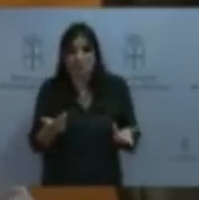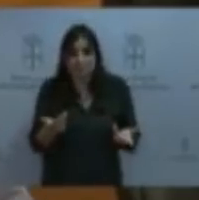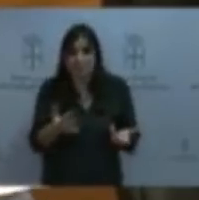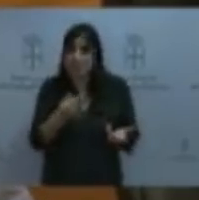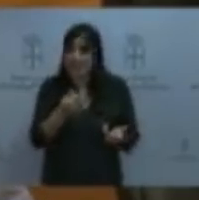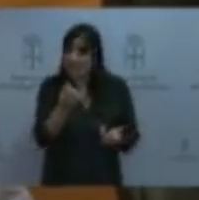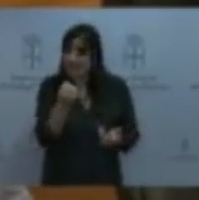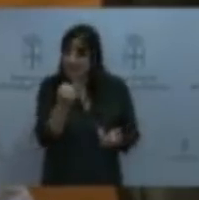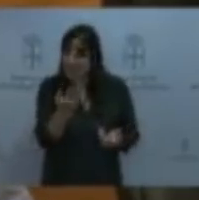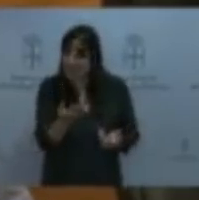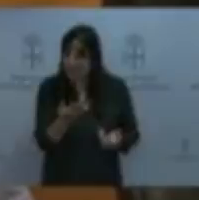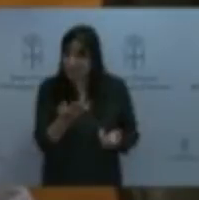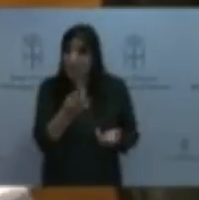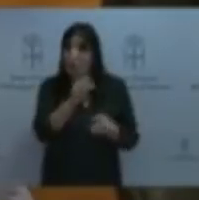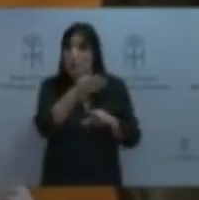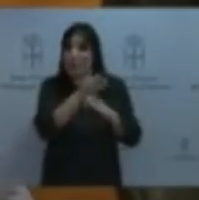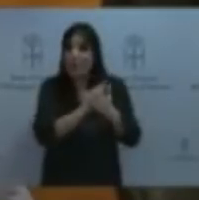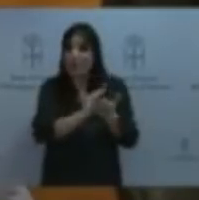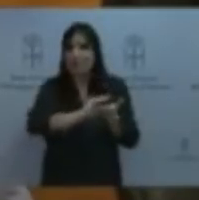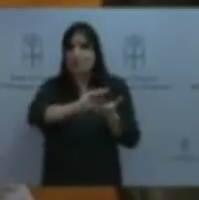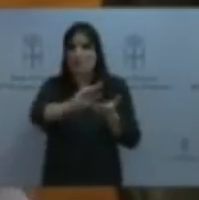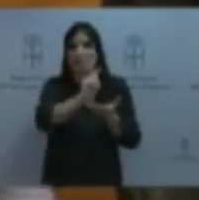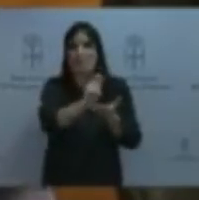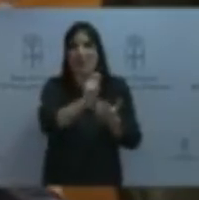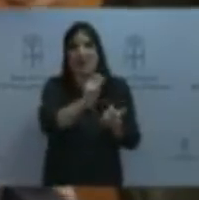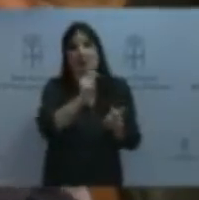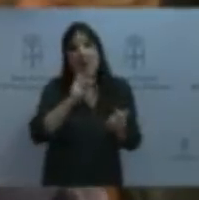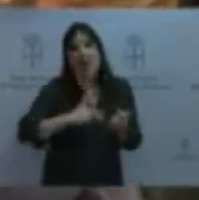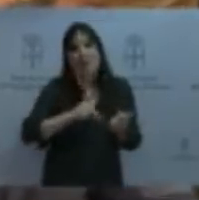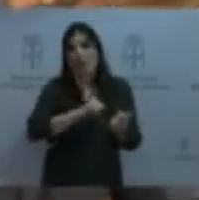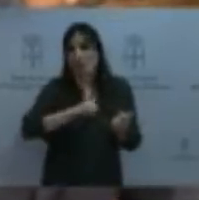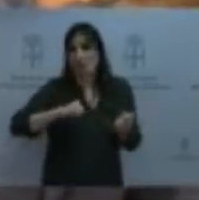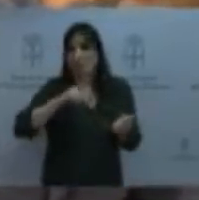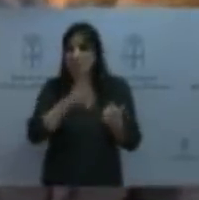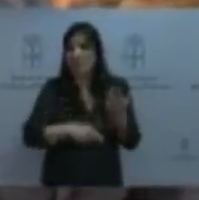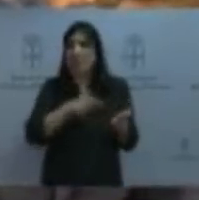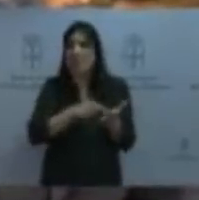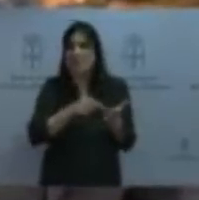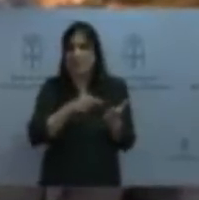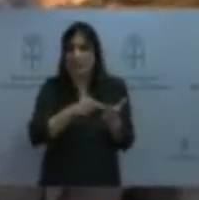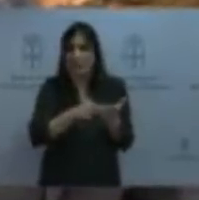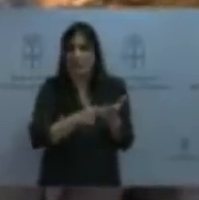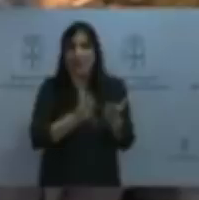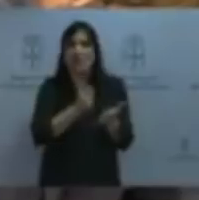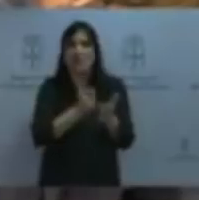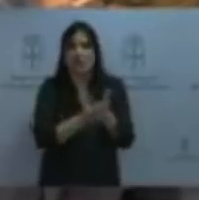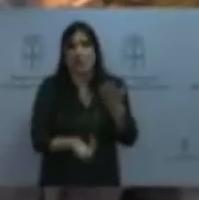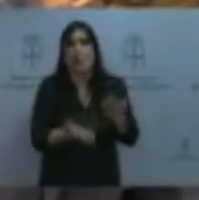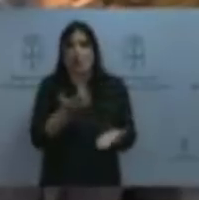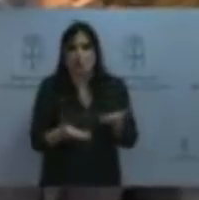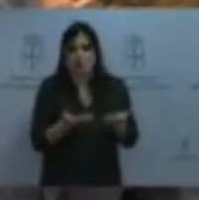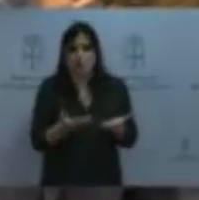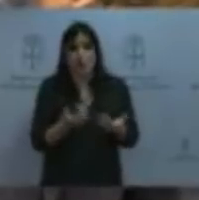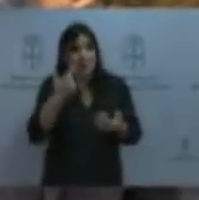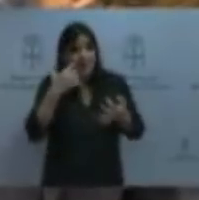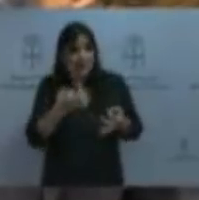pagar abogados a nivel individual para reclamar un despido con una indemnización justa. La realidad hoy es que estas personas están cobrando un